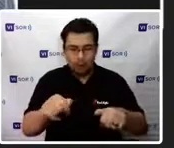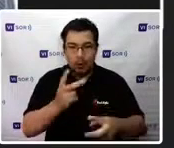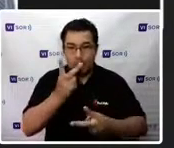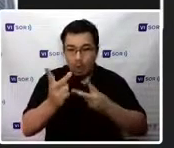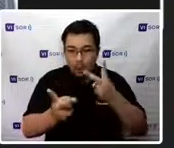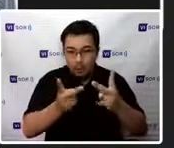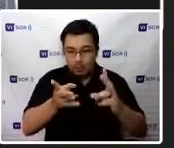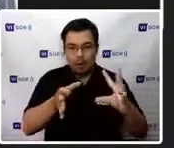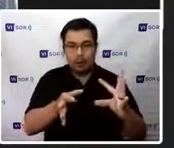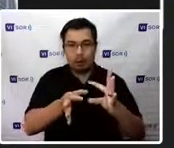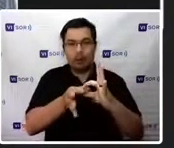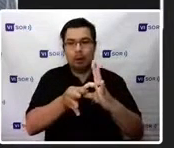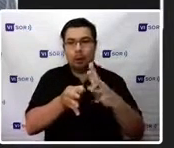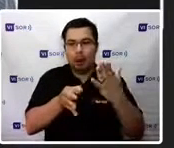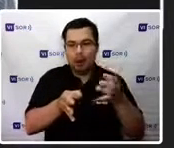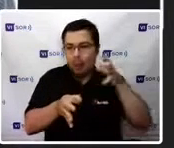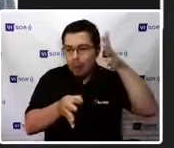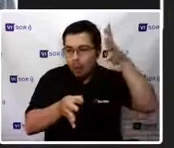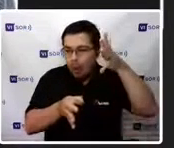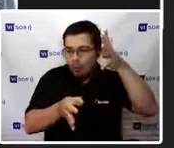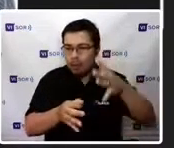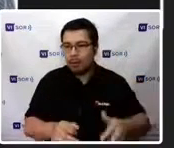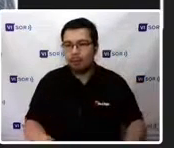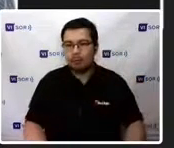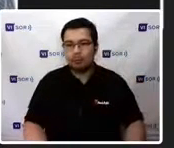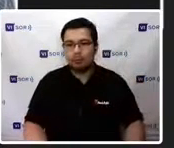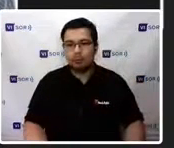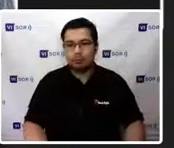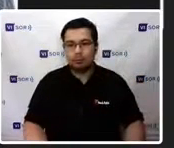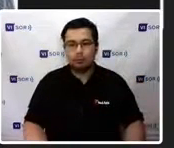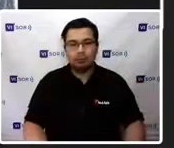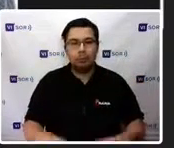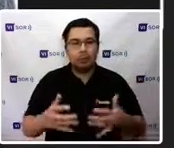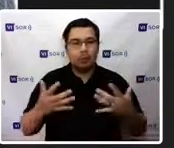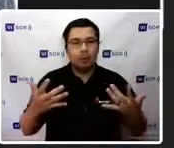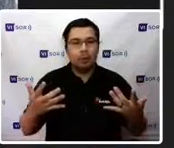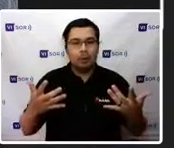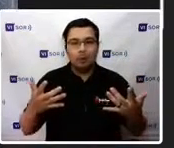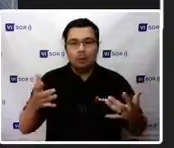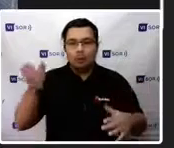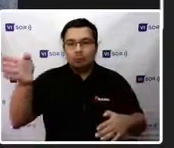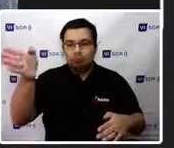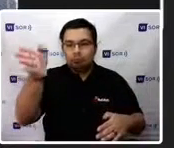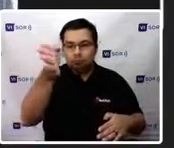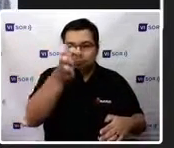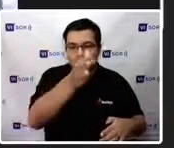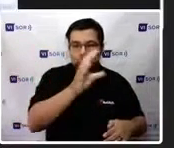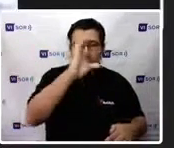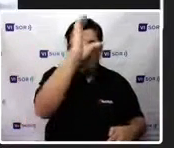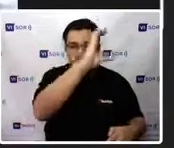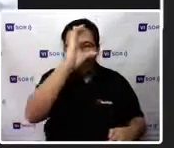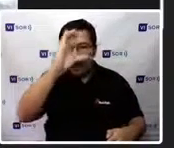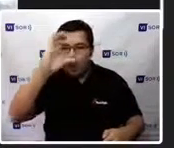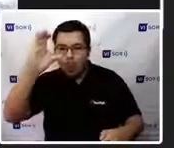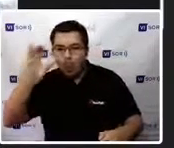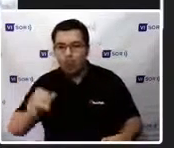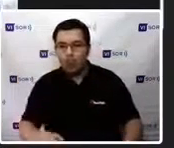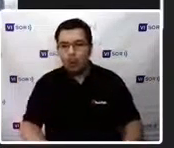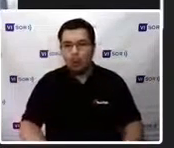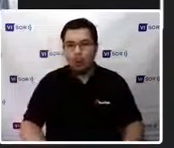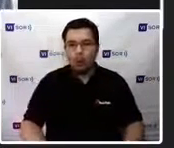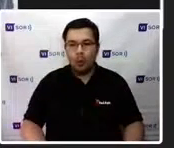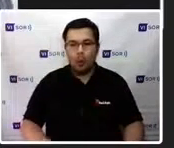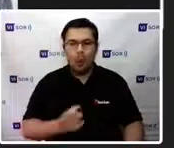webinar, de los terrenos, ¿no es cierto?, ¿nos podrías contar qué lugares te tocó visitar, dónde fuiste, cuál fue el que